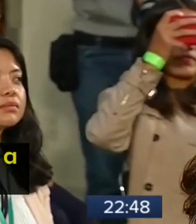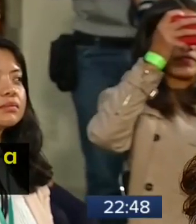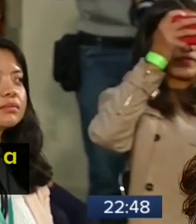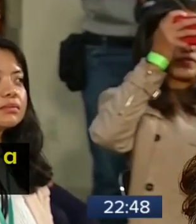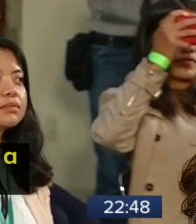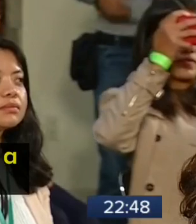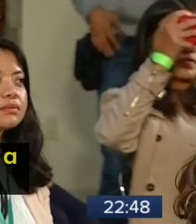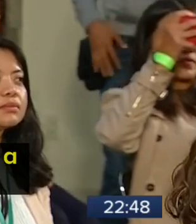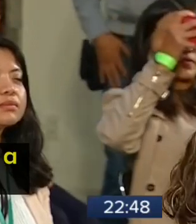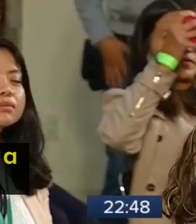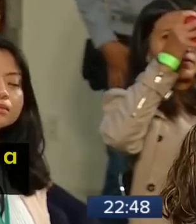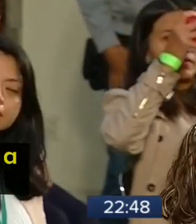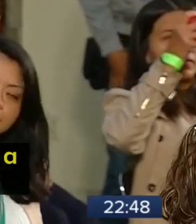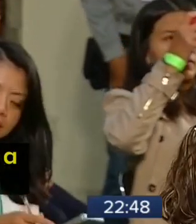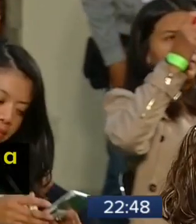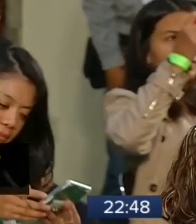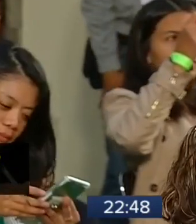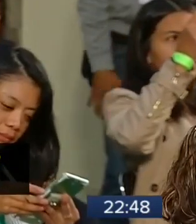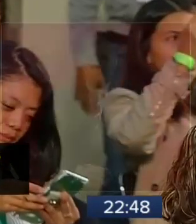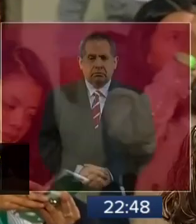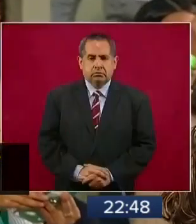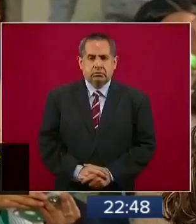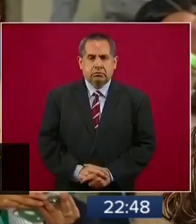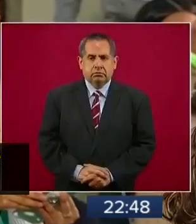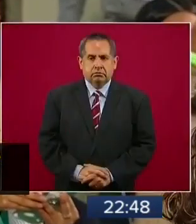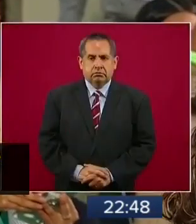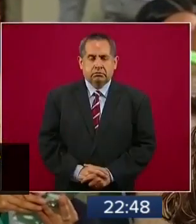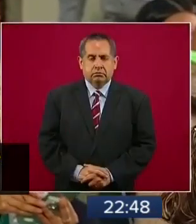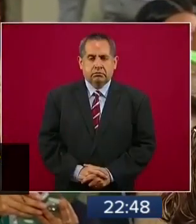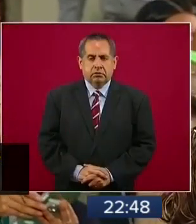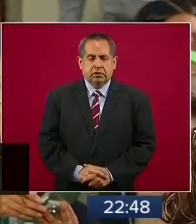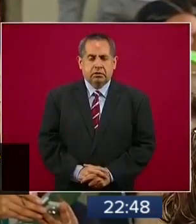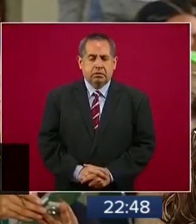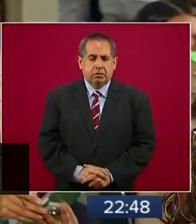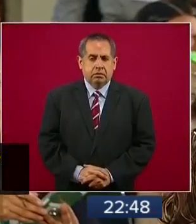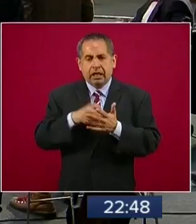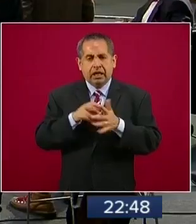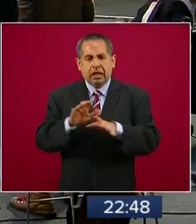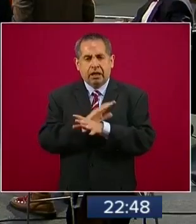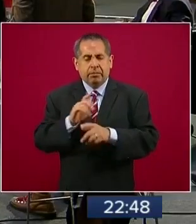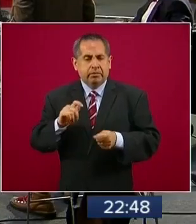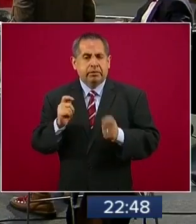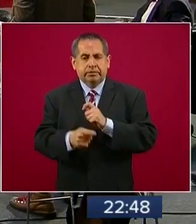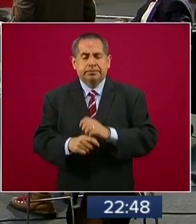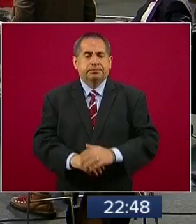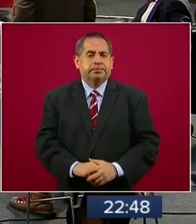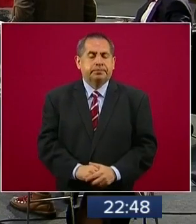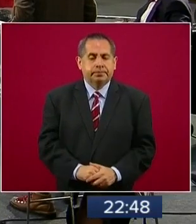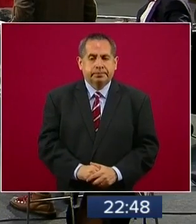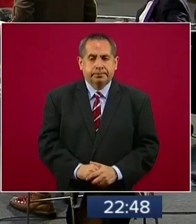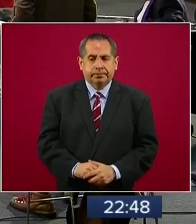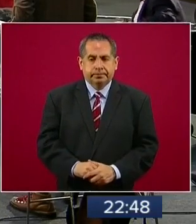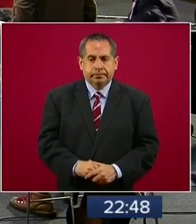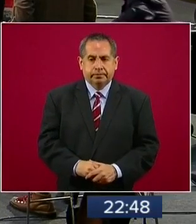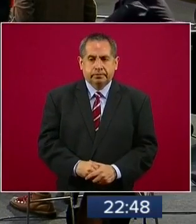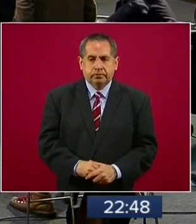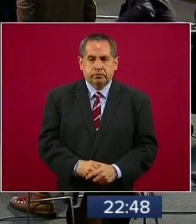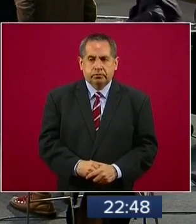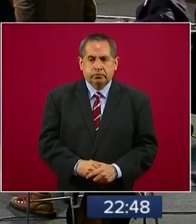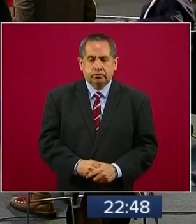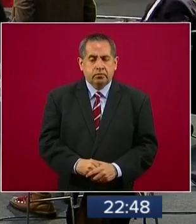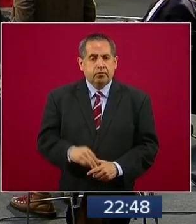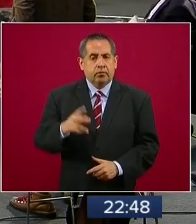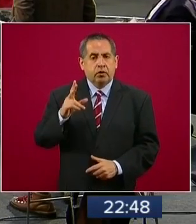Why is it that your government is failing women and allowing total impunity for gender violence? No estamos